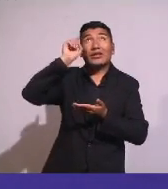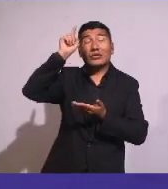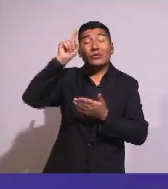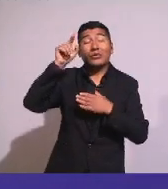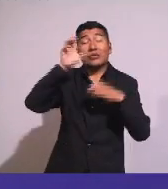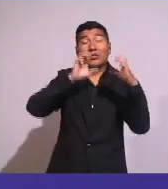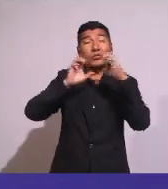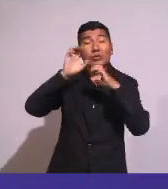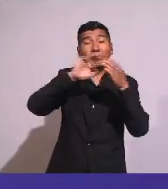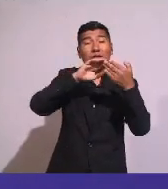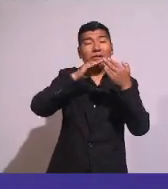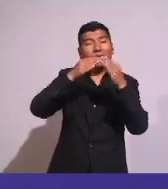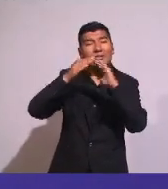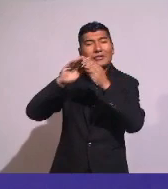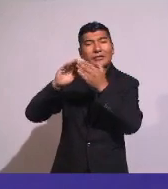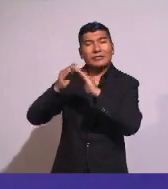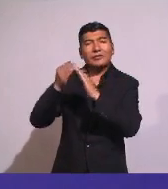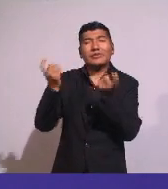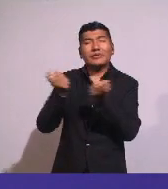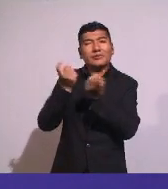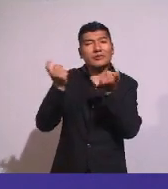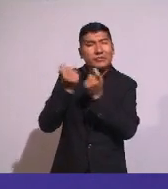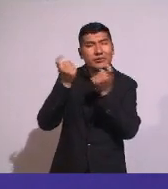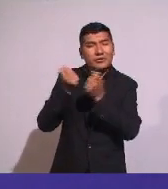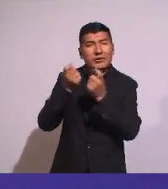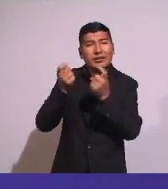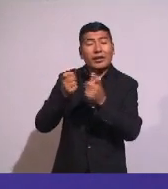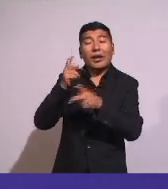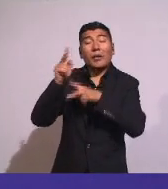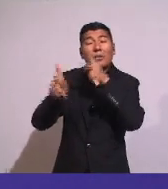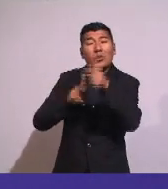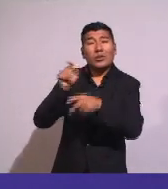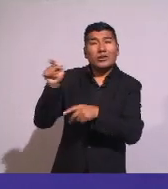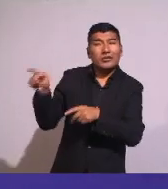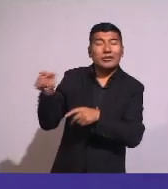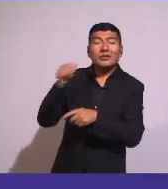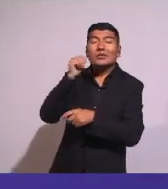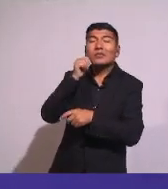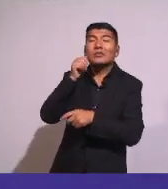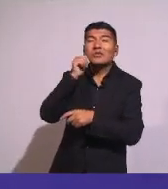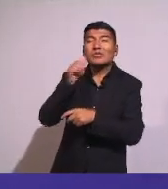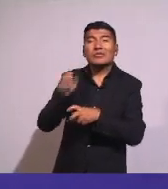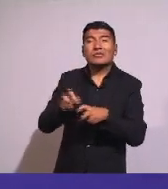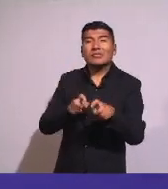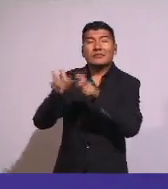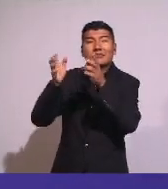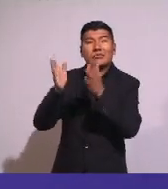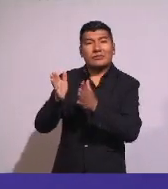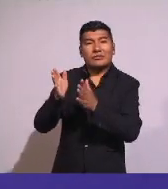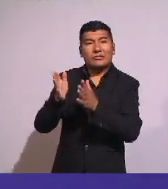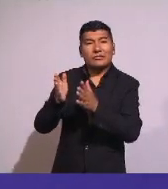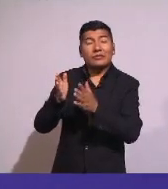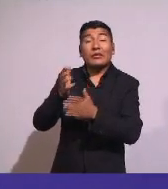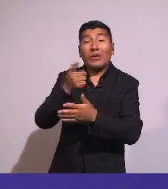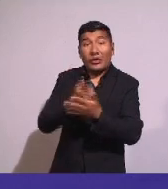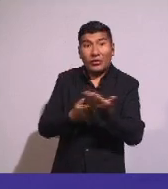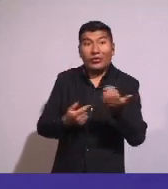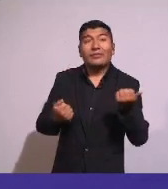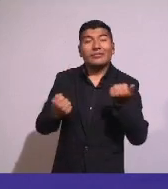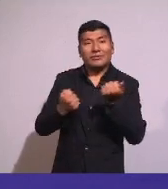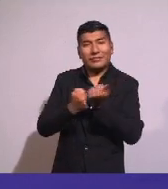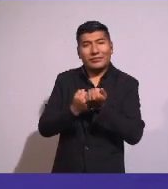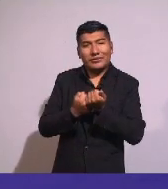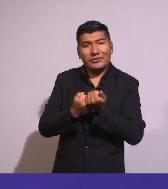busca a su pueblo pecador en la persona de aquella mujer samaritana si confiamos